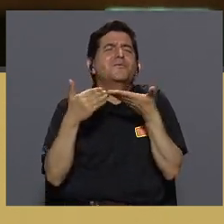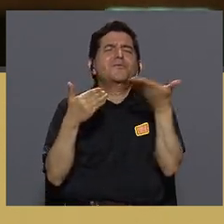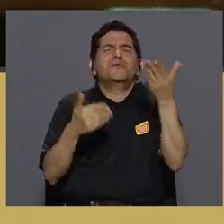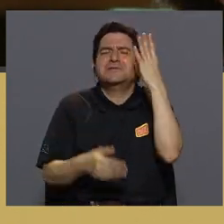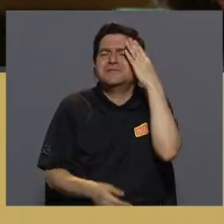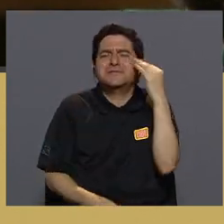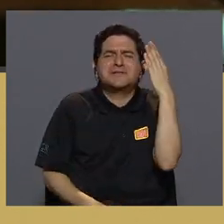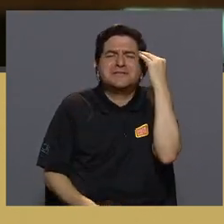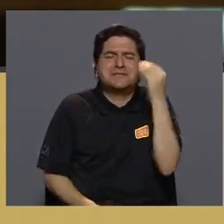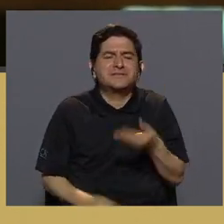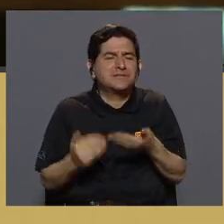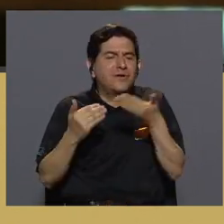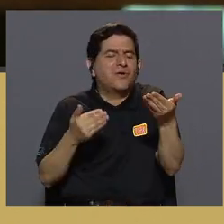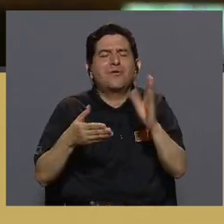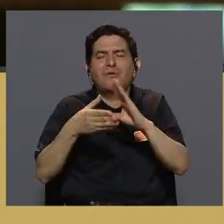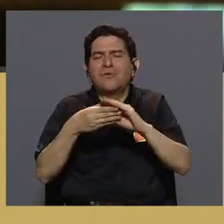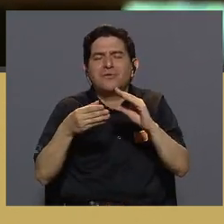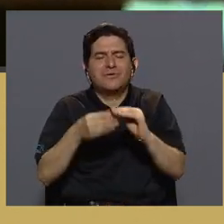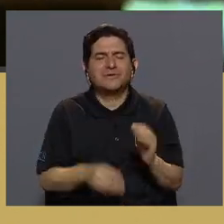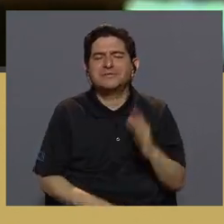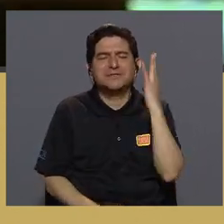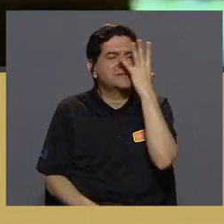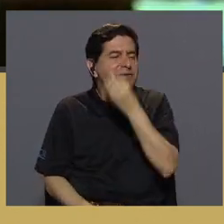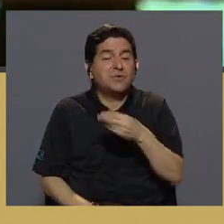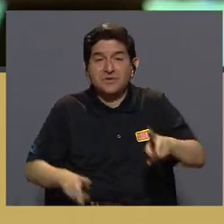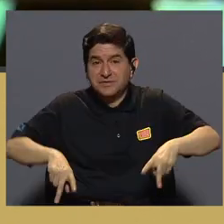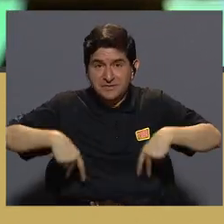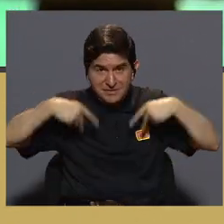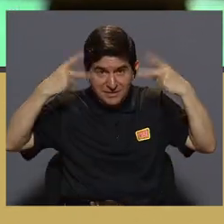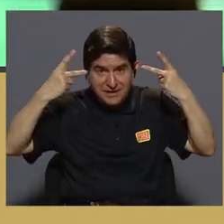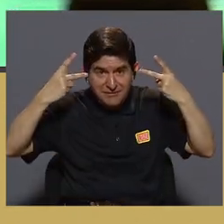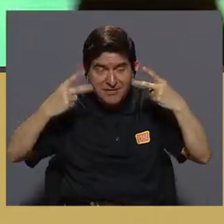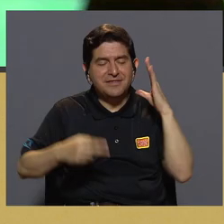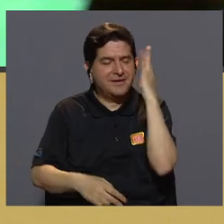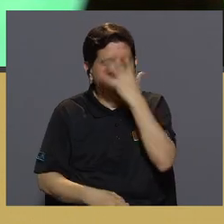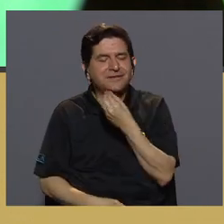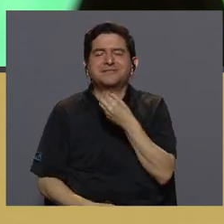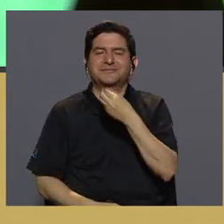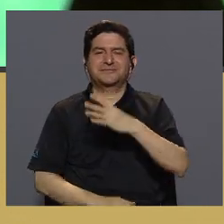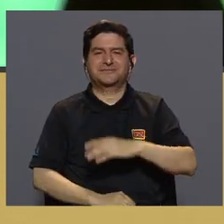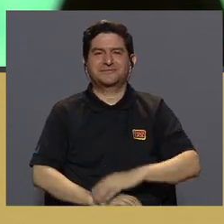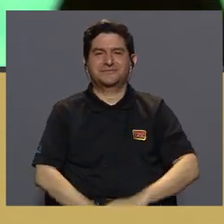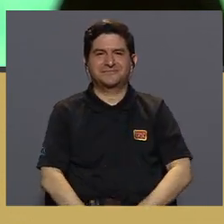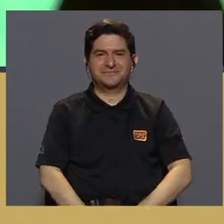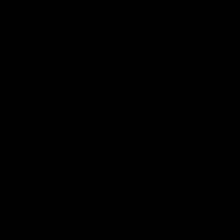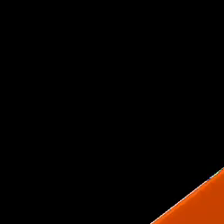tantas anécdotas y tantas cosas lindas, porque la vida es linda.